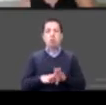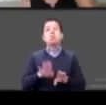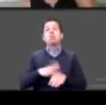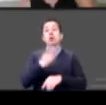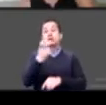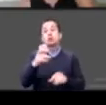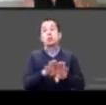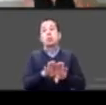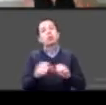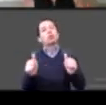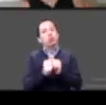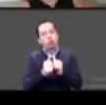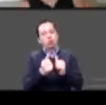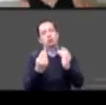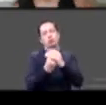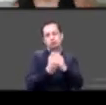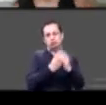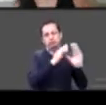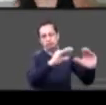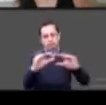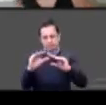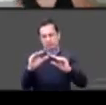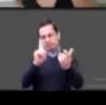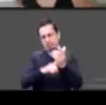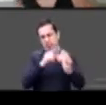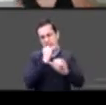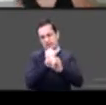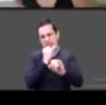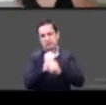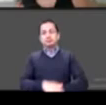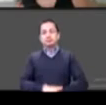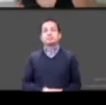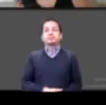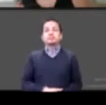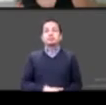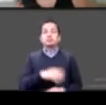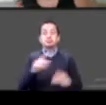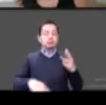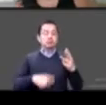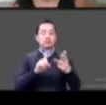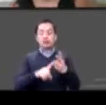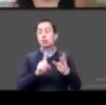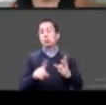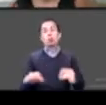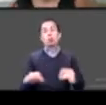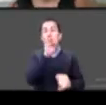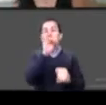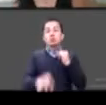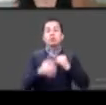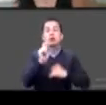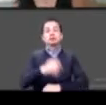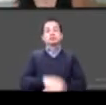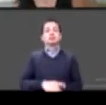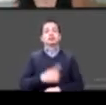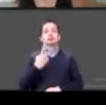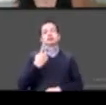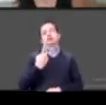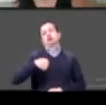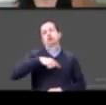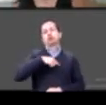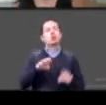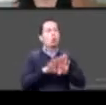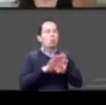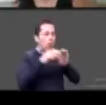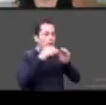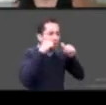por último, pero no por ello menos importante, también lo relacionado a la intervención. Habilitamos